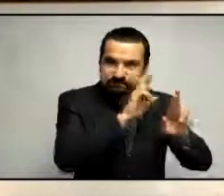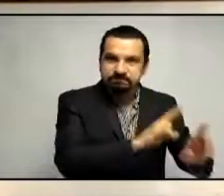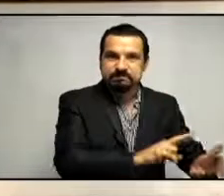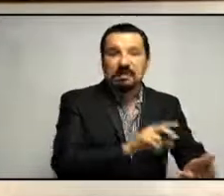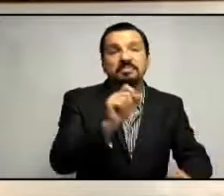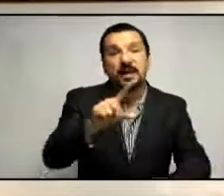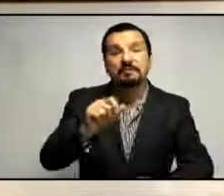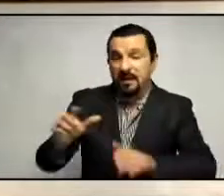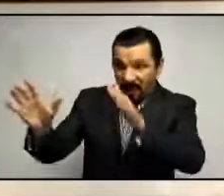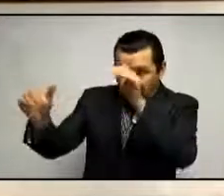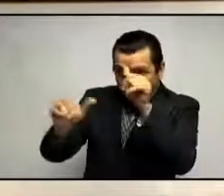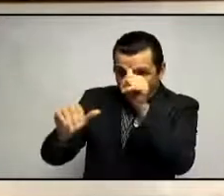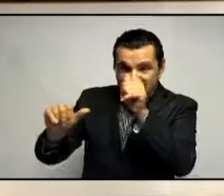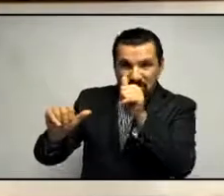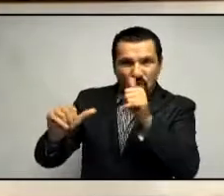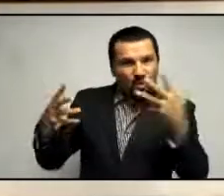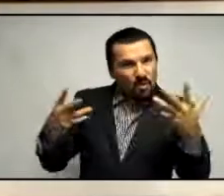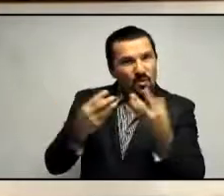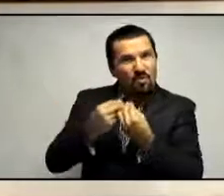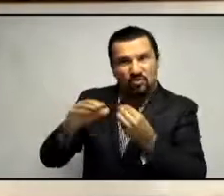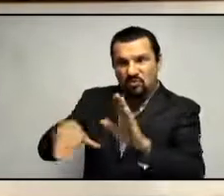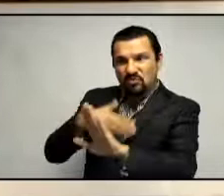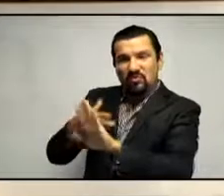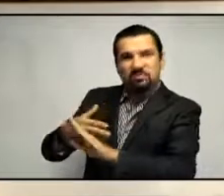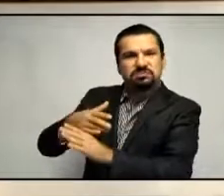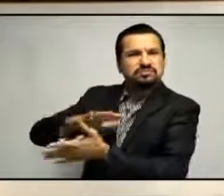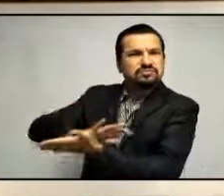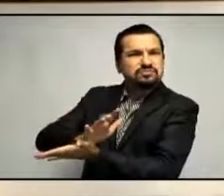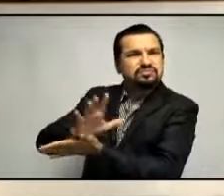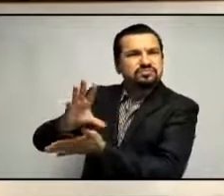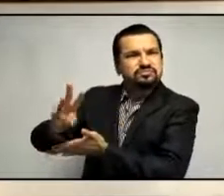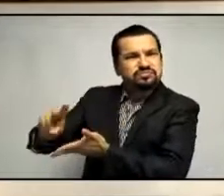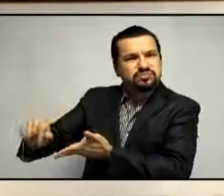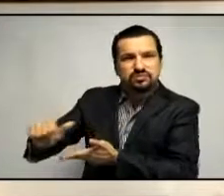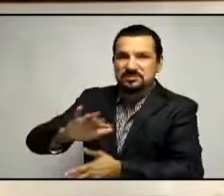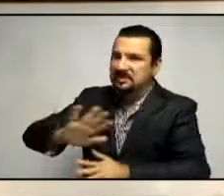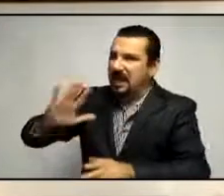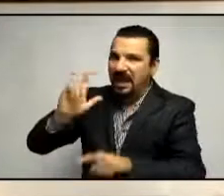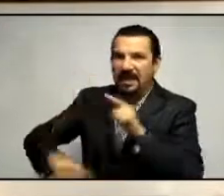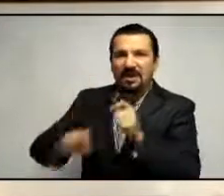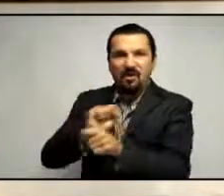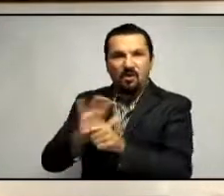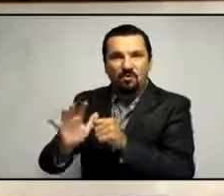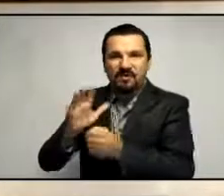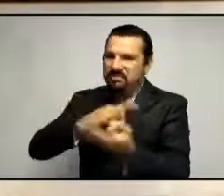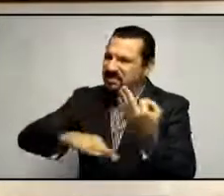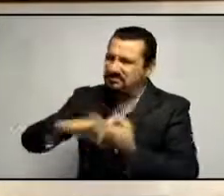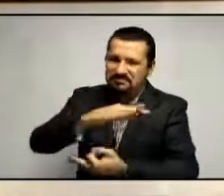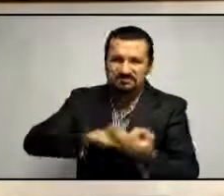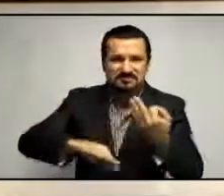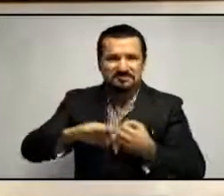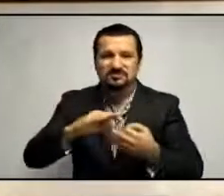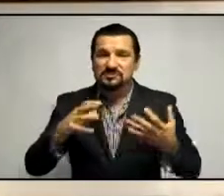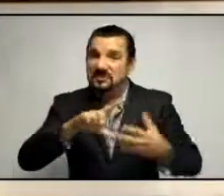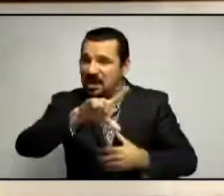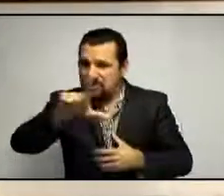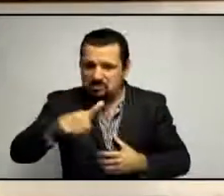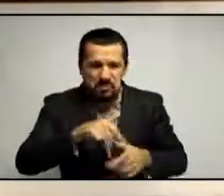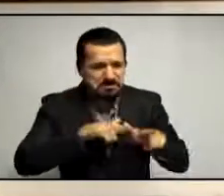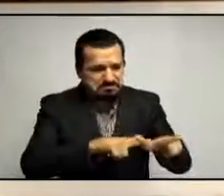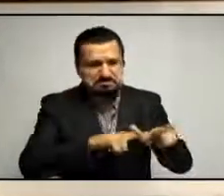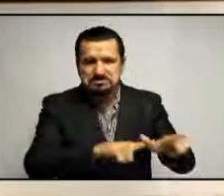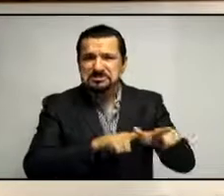hasta derrotar al COVID y después seguimos adelante respetando nuestras distintas maneras de